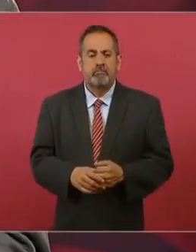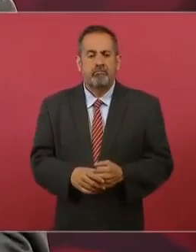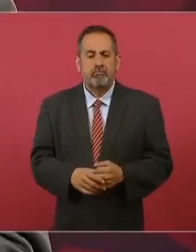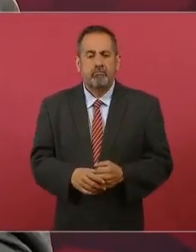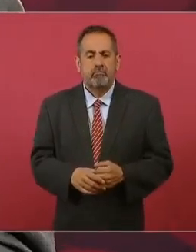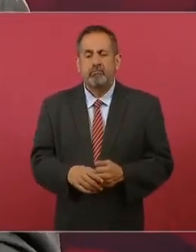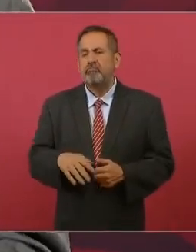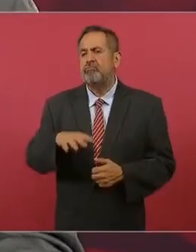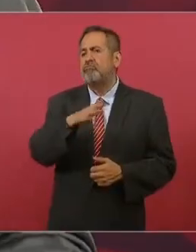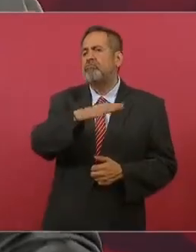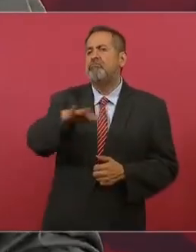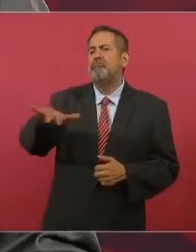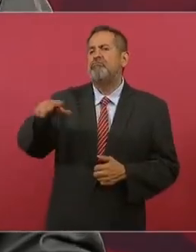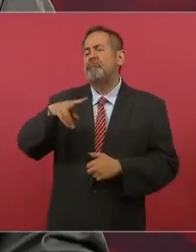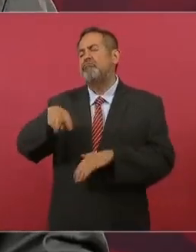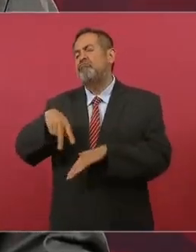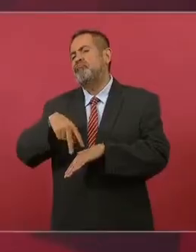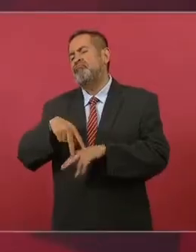contemplar la naturaleza